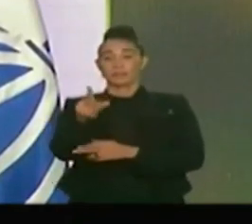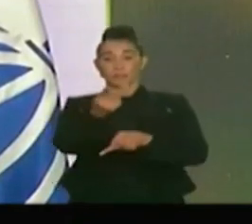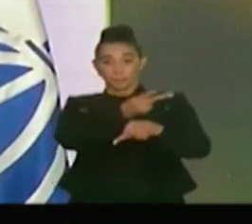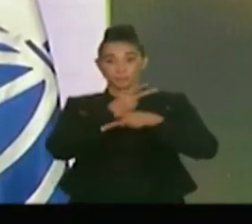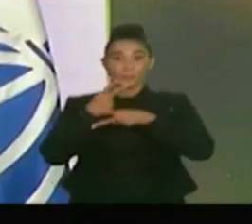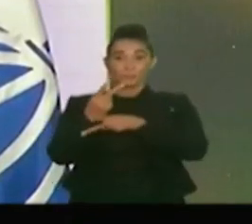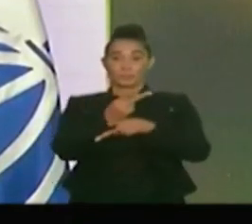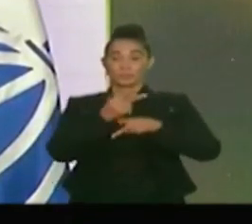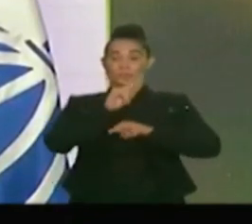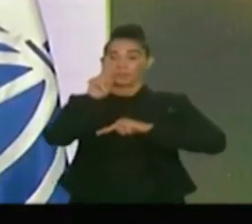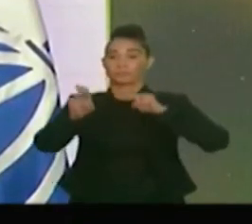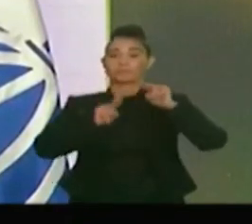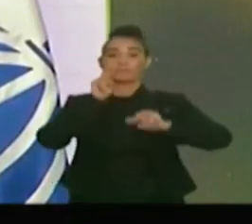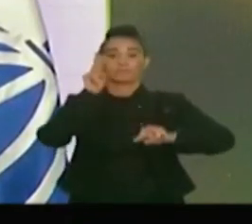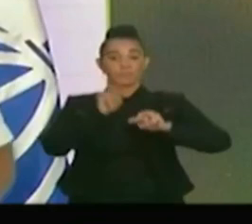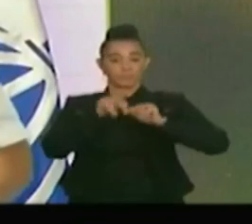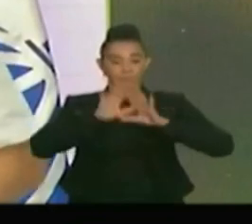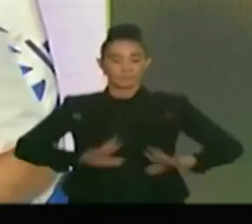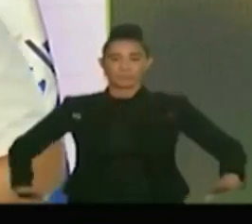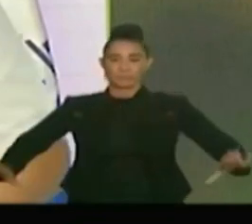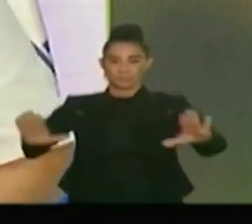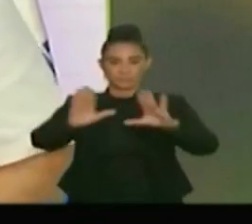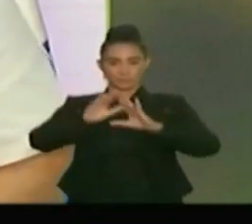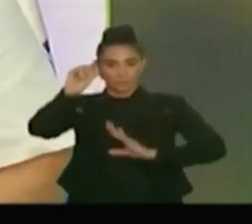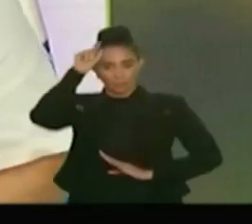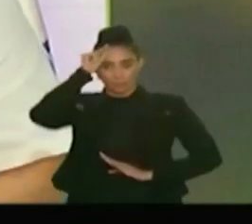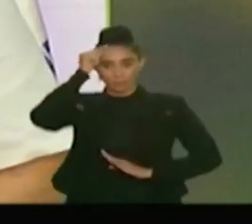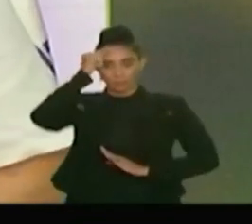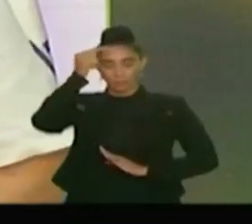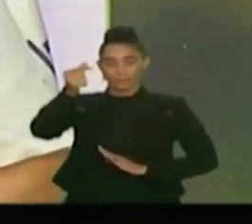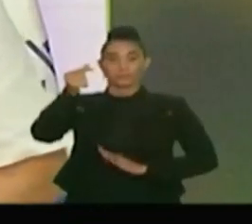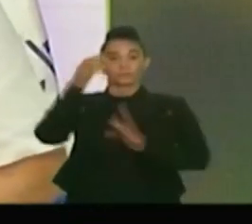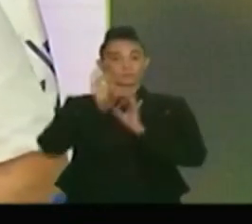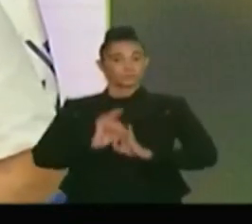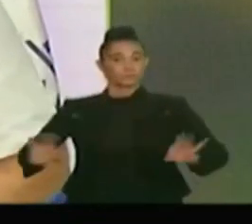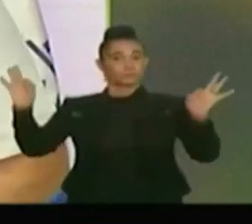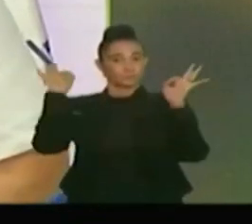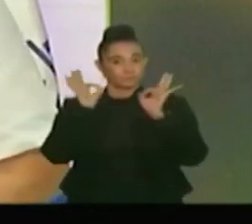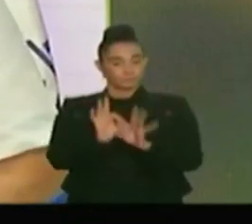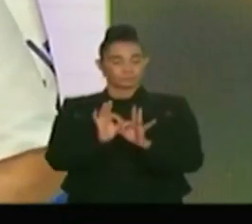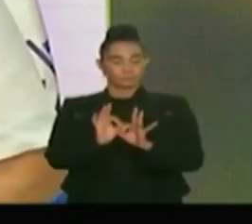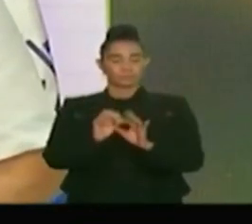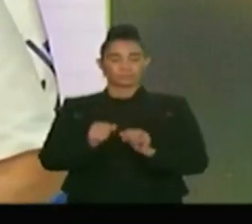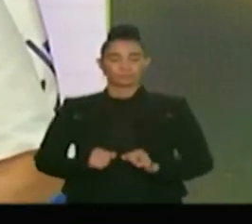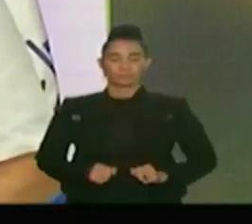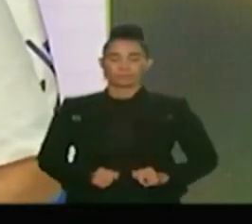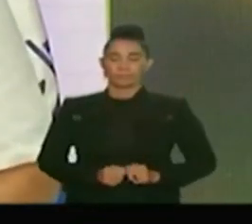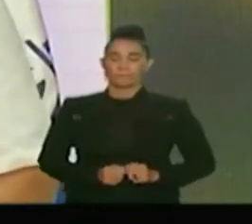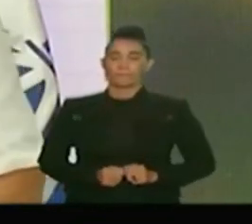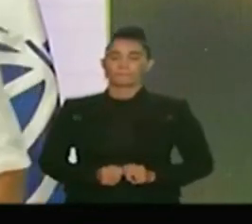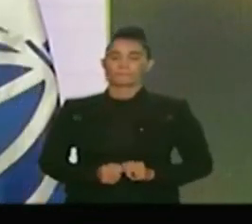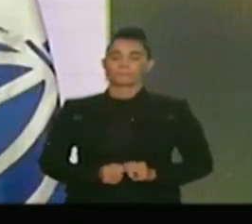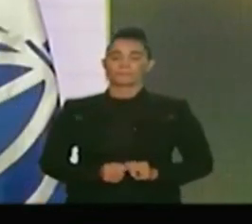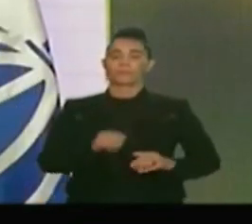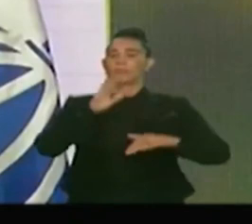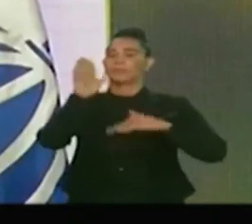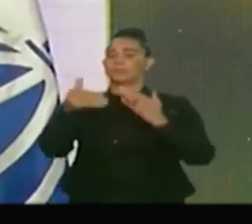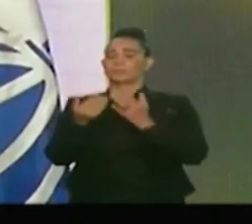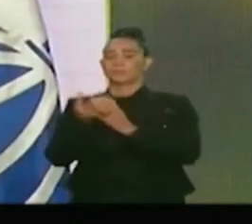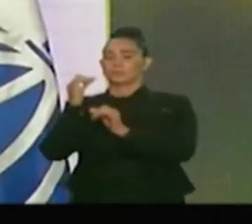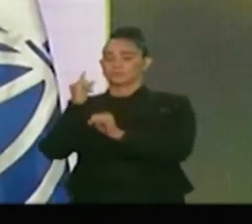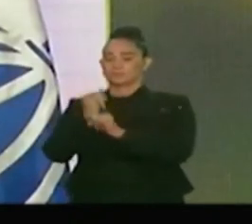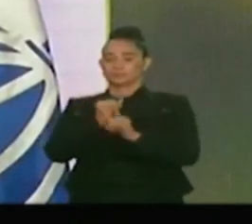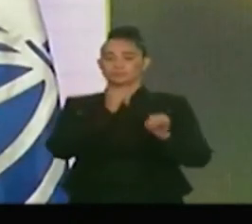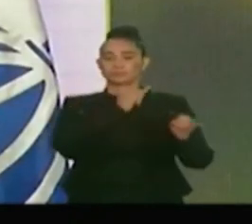seguridad nacional para el gobierno de la República Dominicana. Y todos los